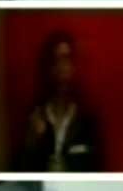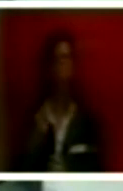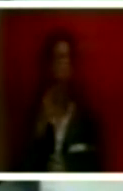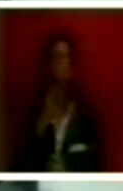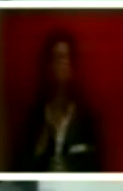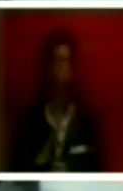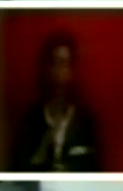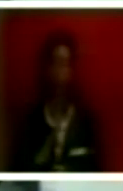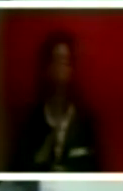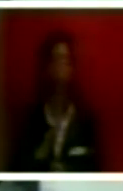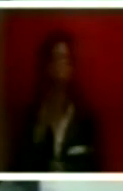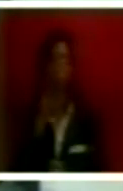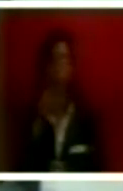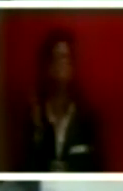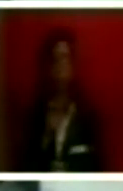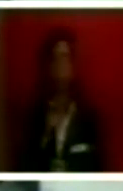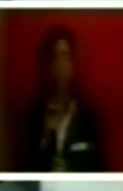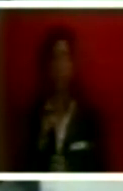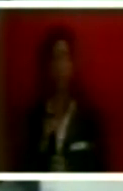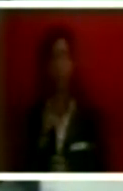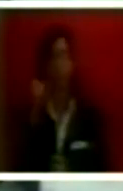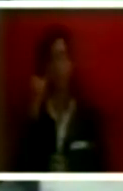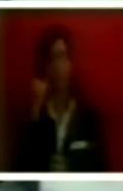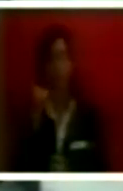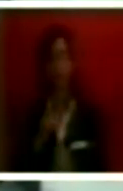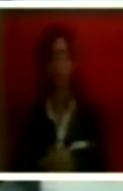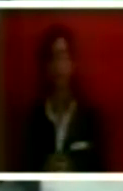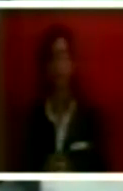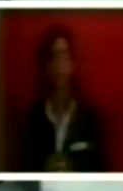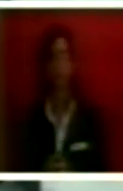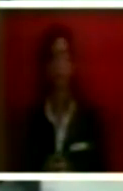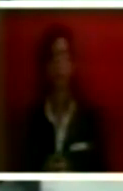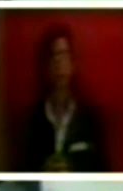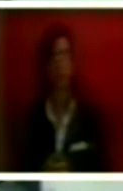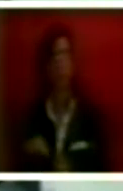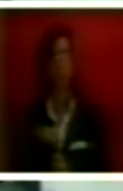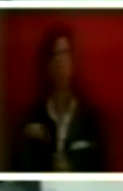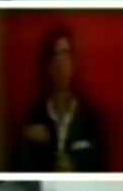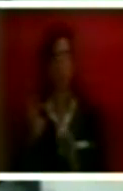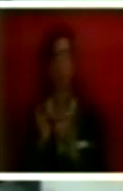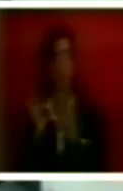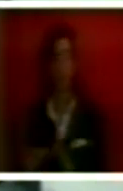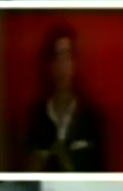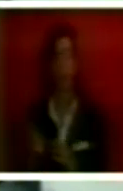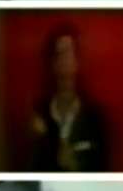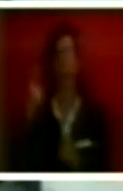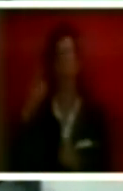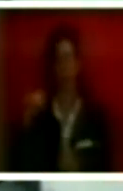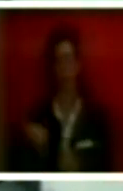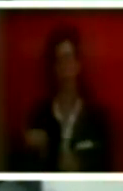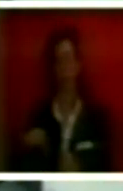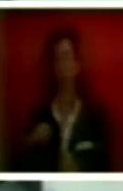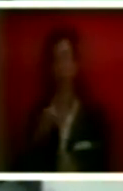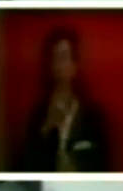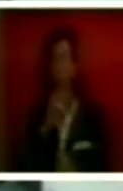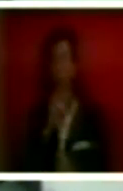años y 4 meses después, para ser preciso, de haber llegado por primera vez a la Casa de